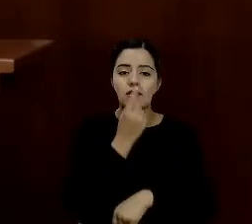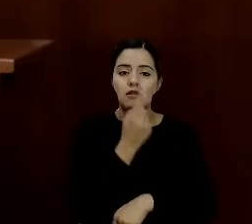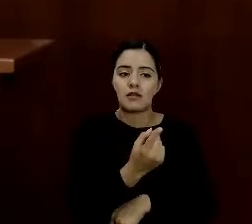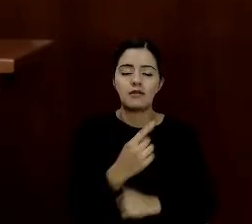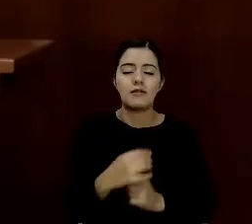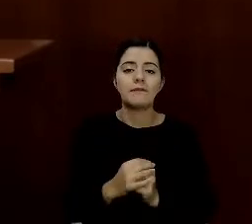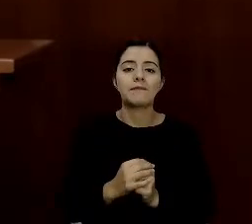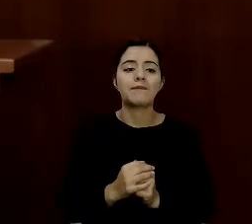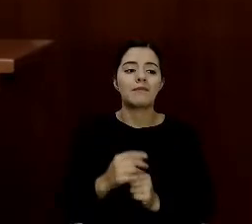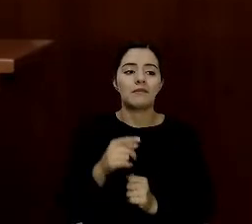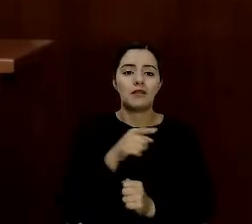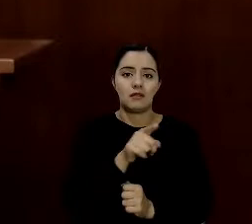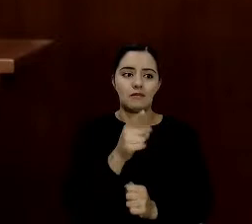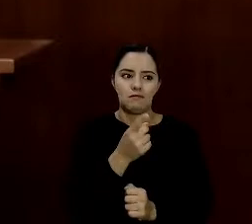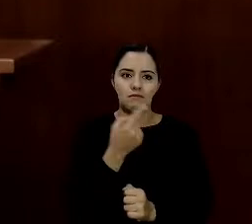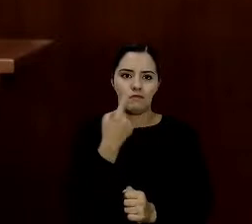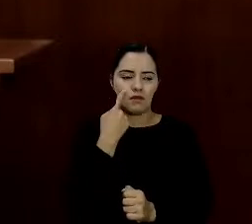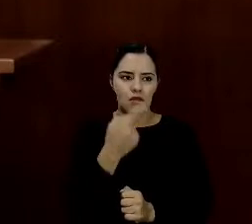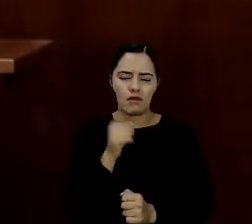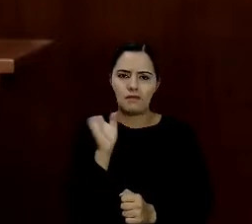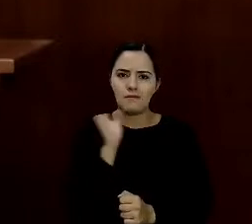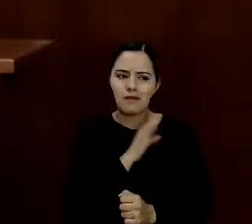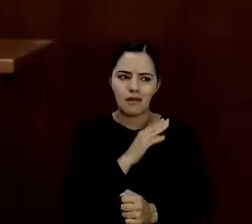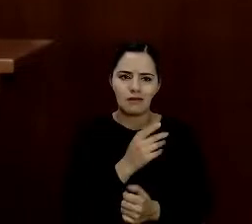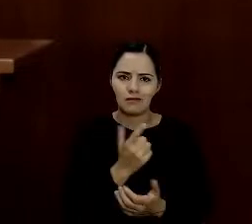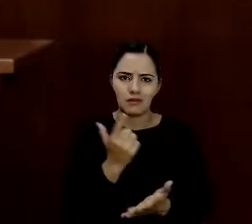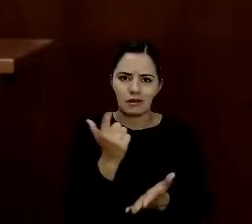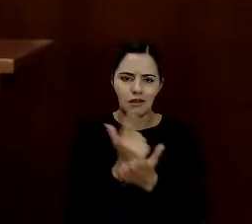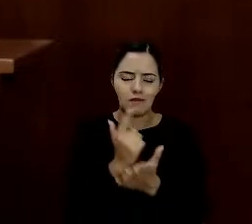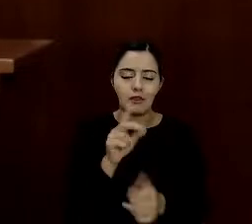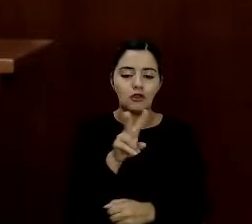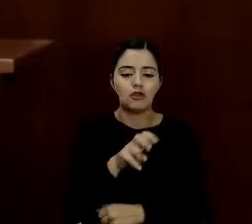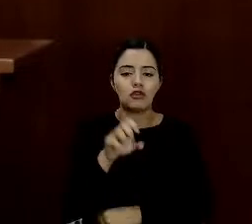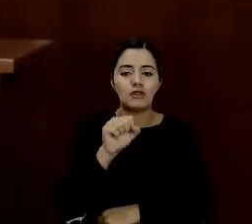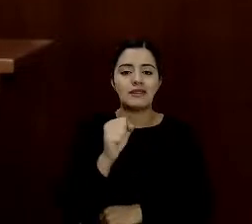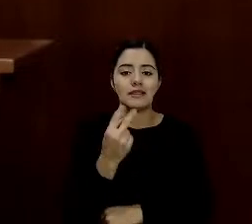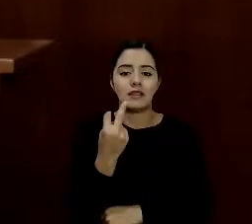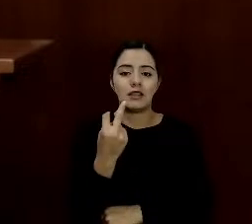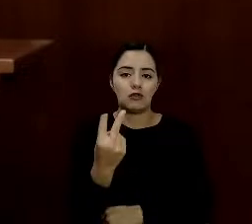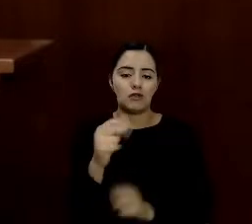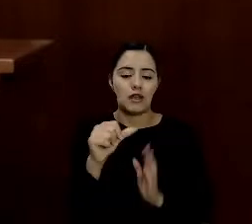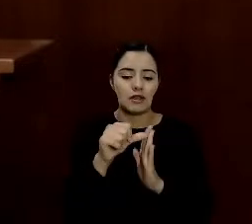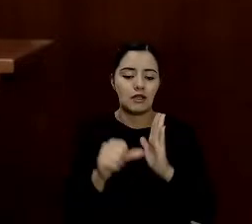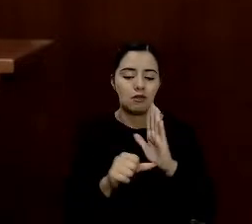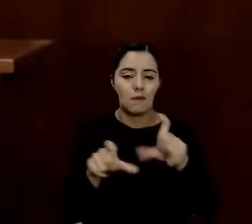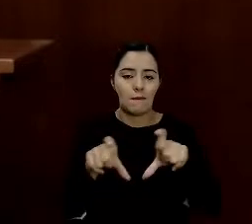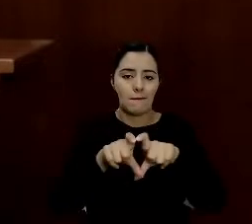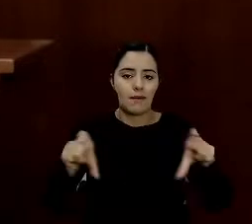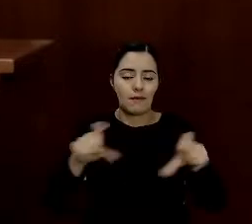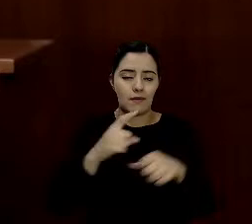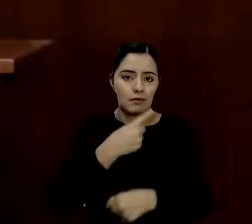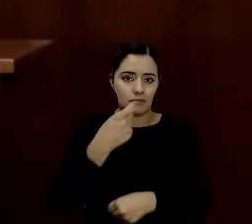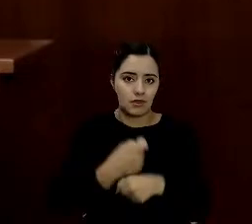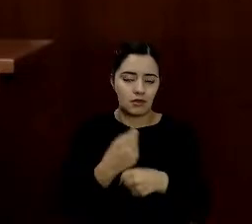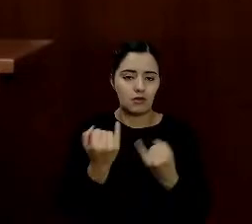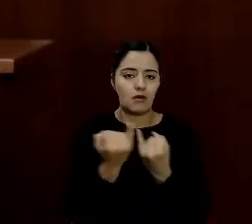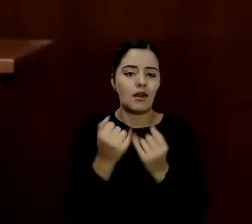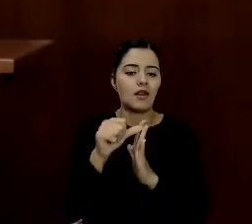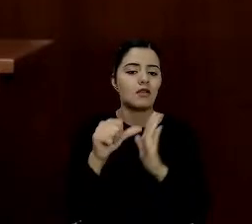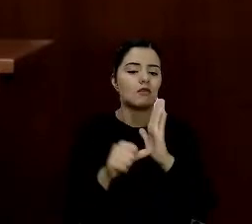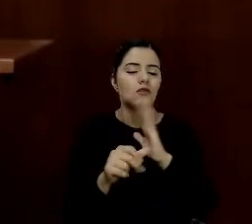los efectos legales los previstos en el artículo 262 primer párrafo y el artículo